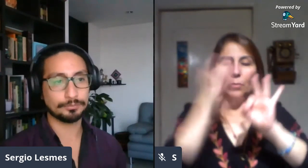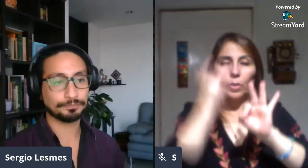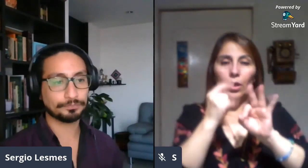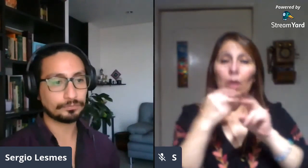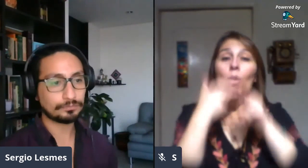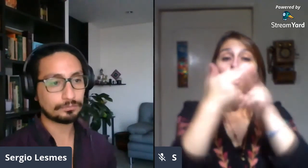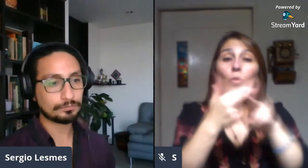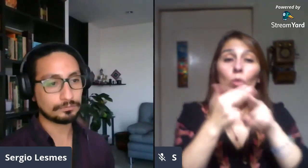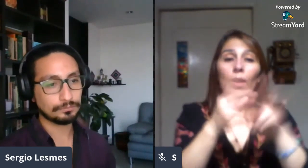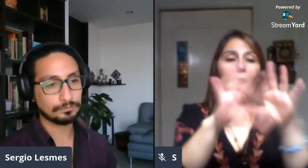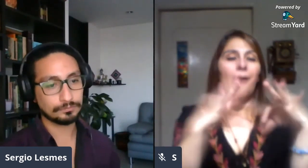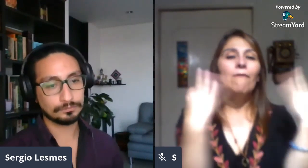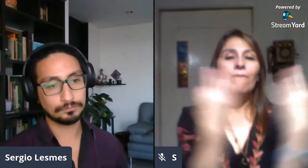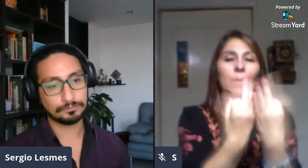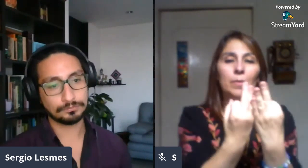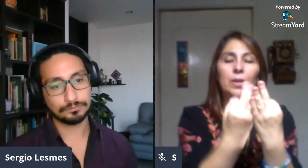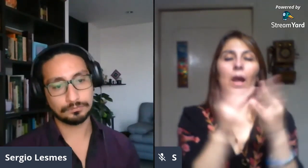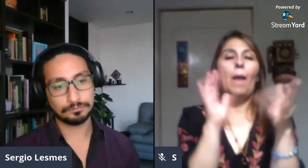viviendo.